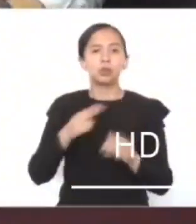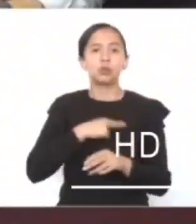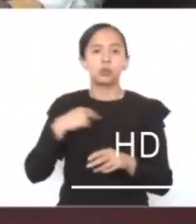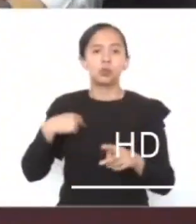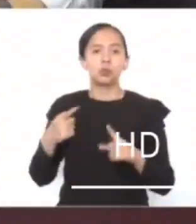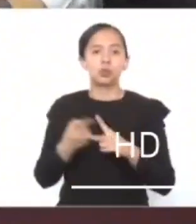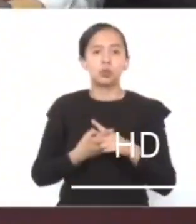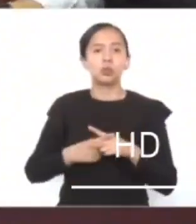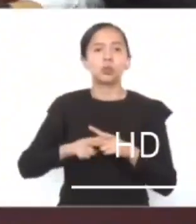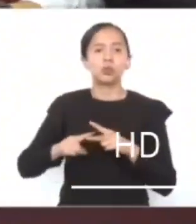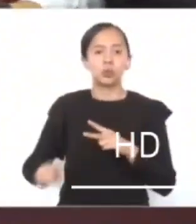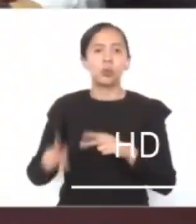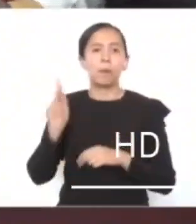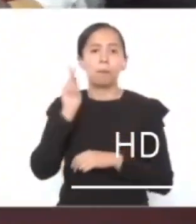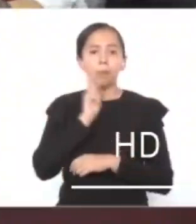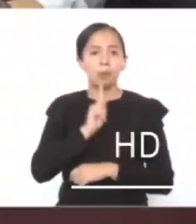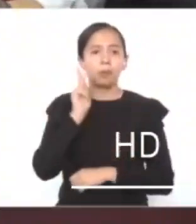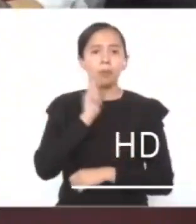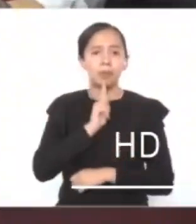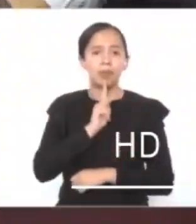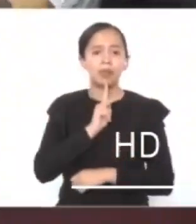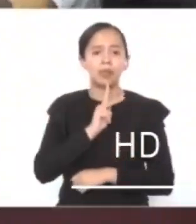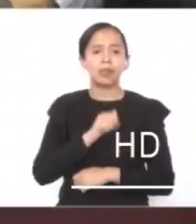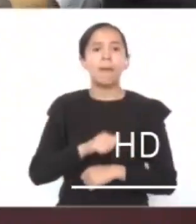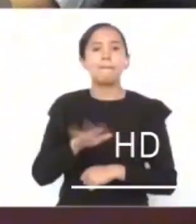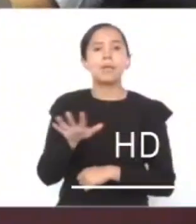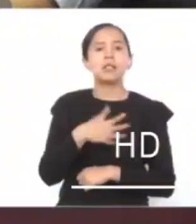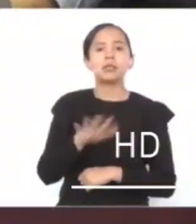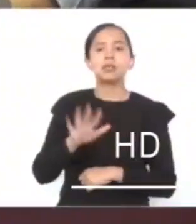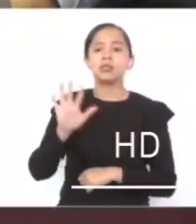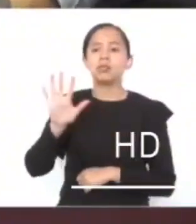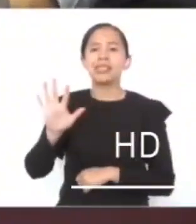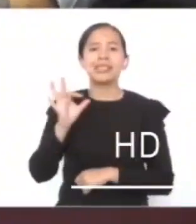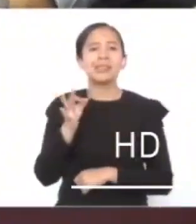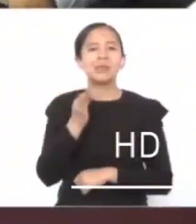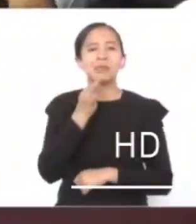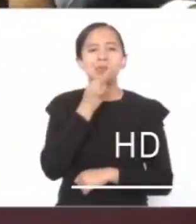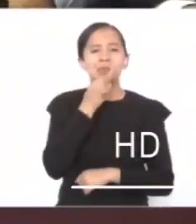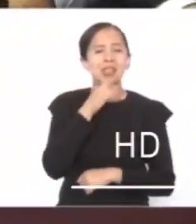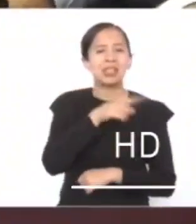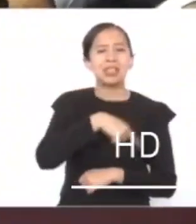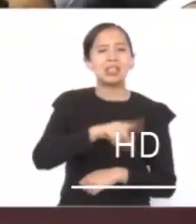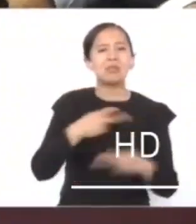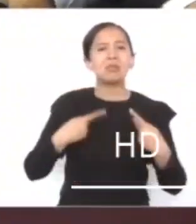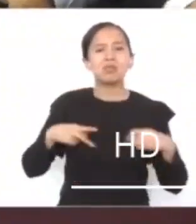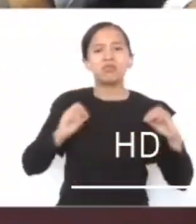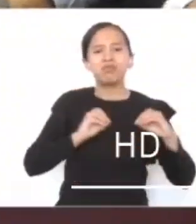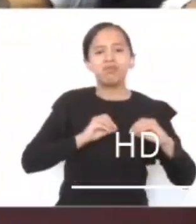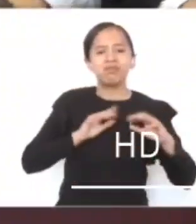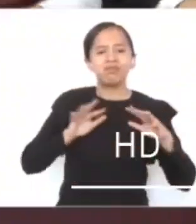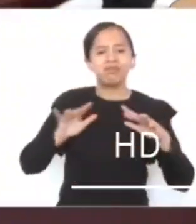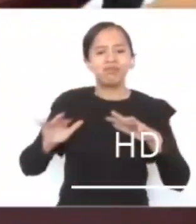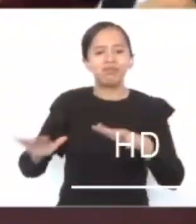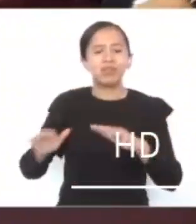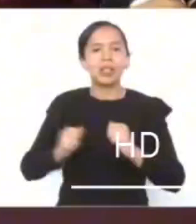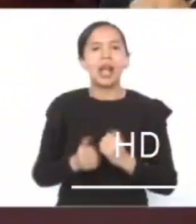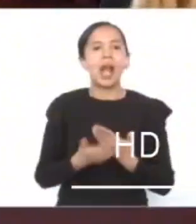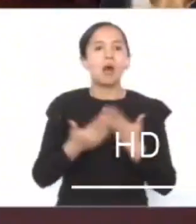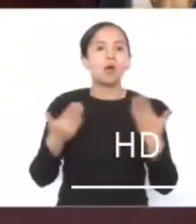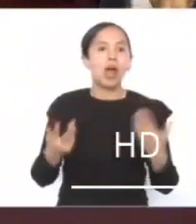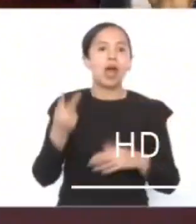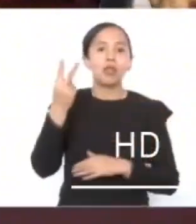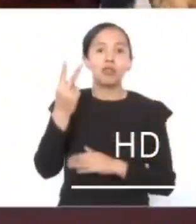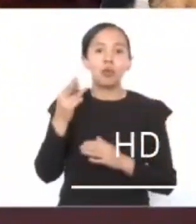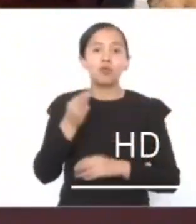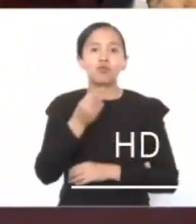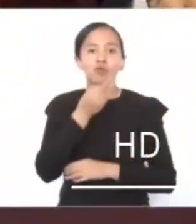la gestión, iniciamos con más de 5 minutos para la evacuación. En este momento bajamos de 2 minutos.